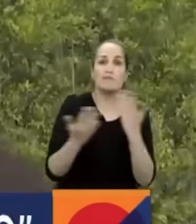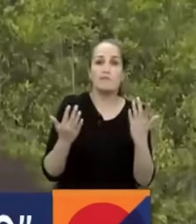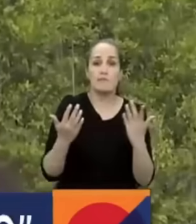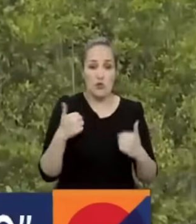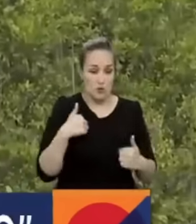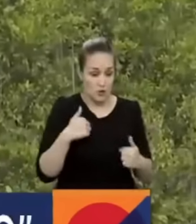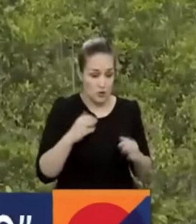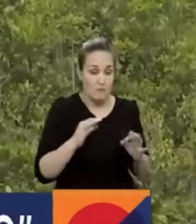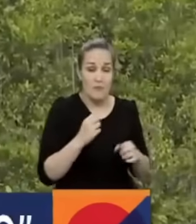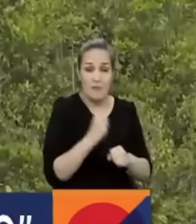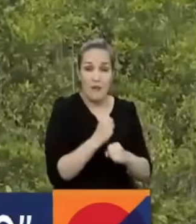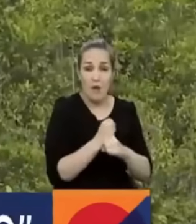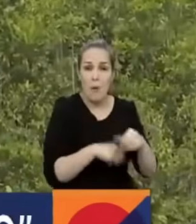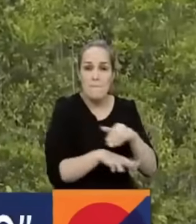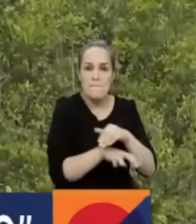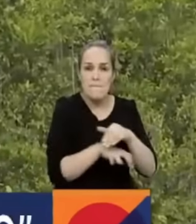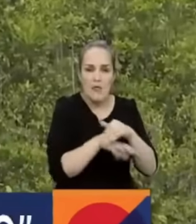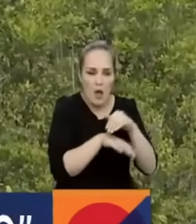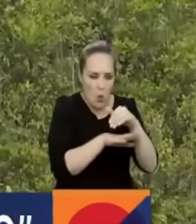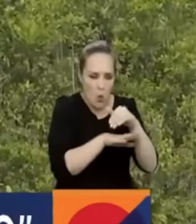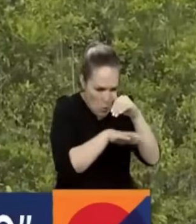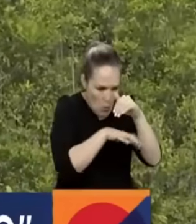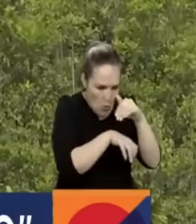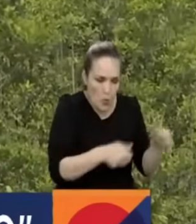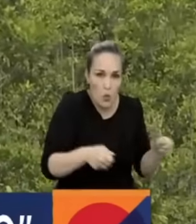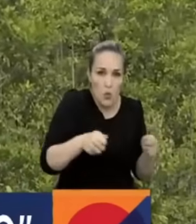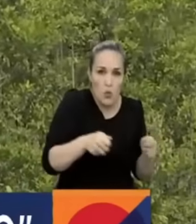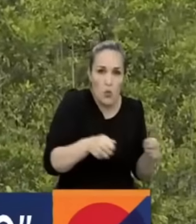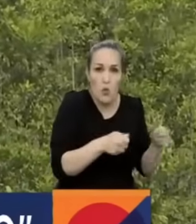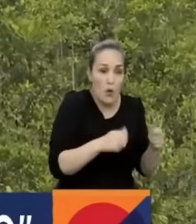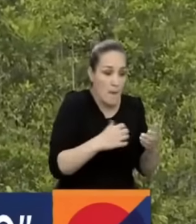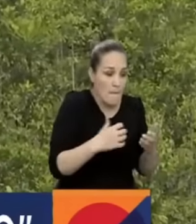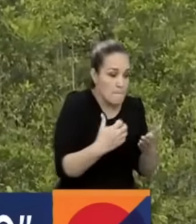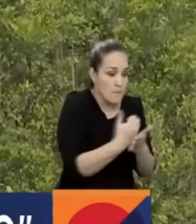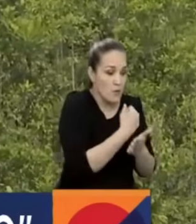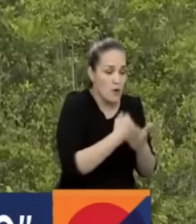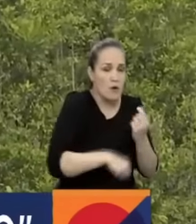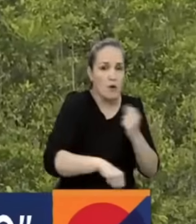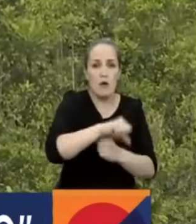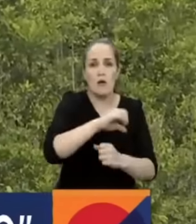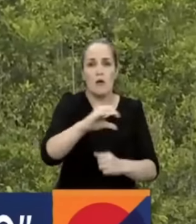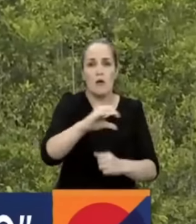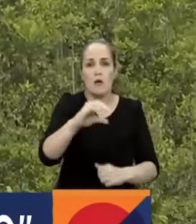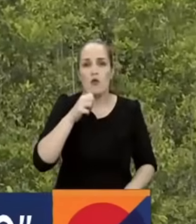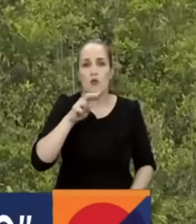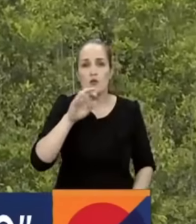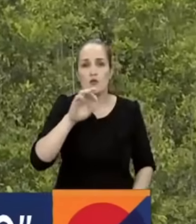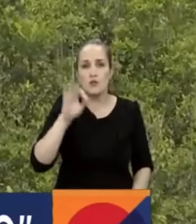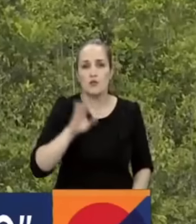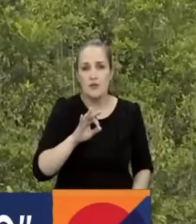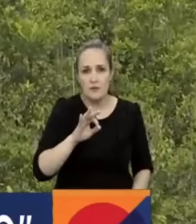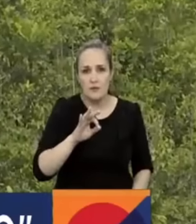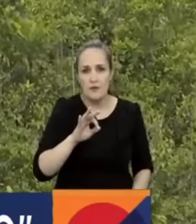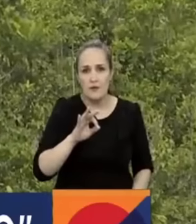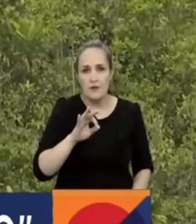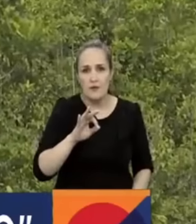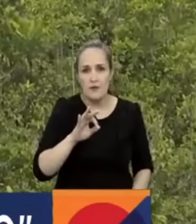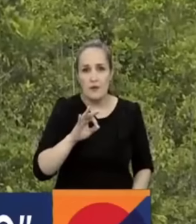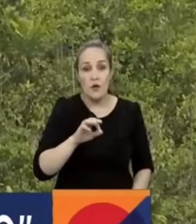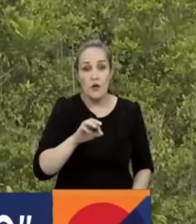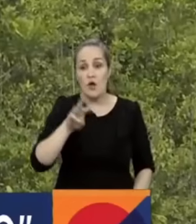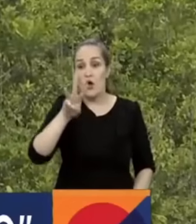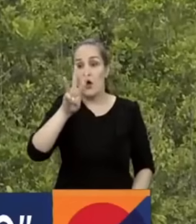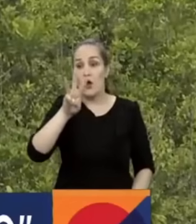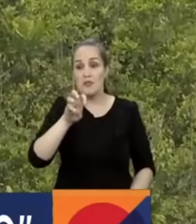minería y estoy entrando a la minería, estoy trabajando al 12%. Estamos trabajando al 12%, entonces de 85 millones